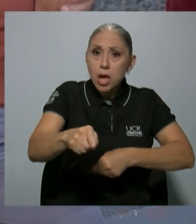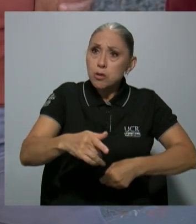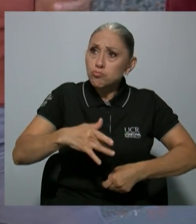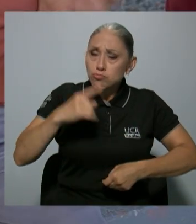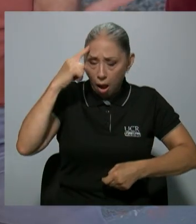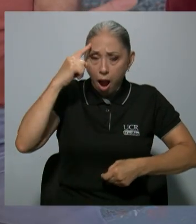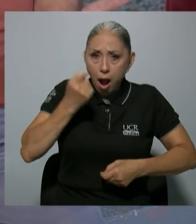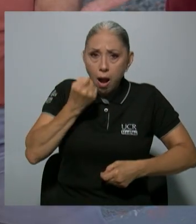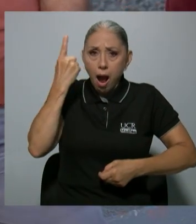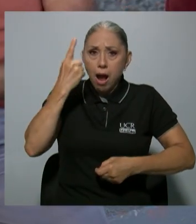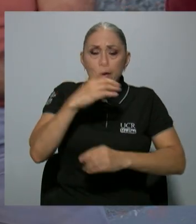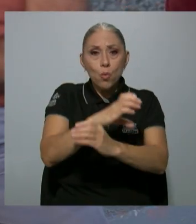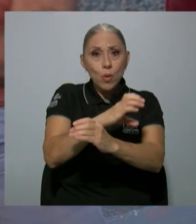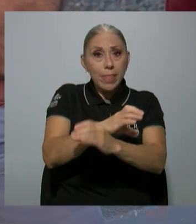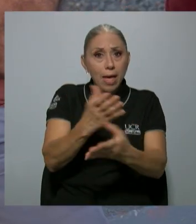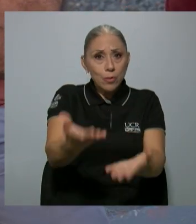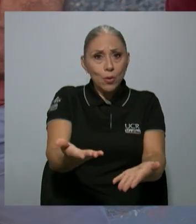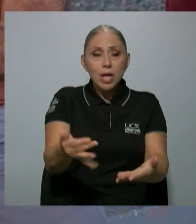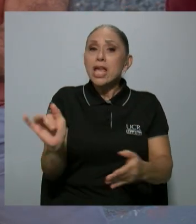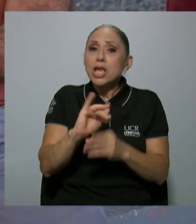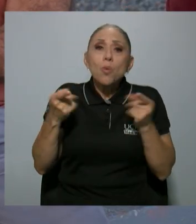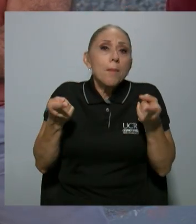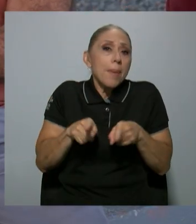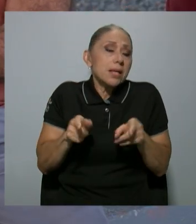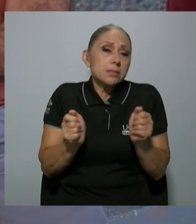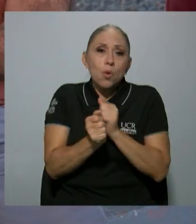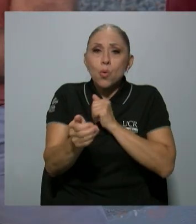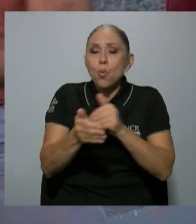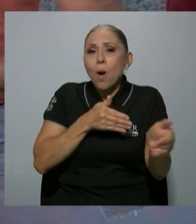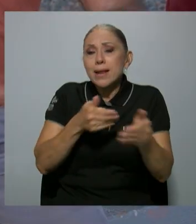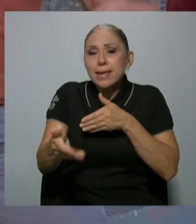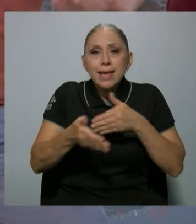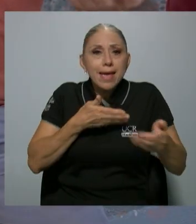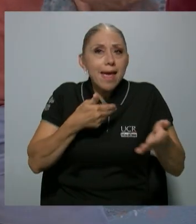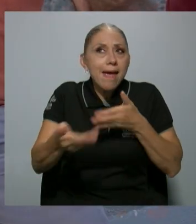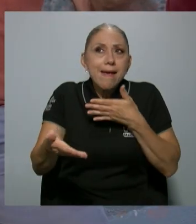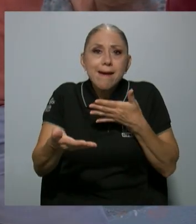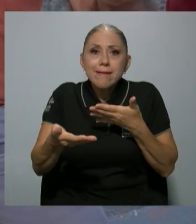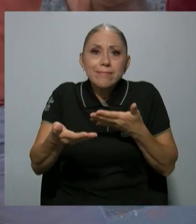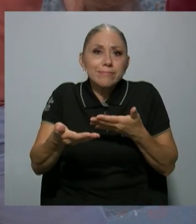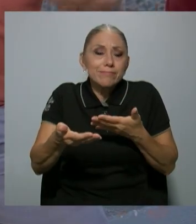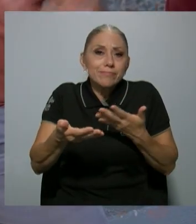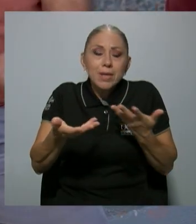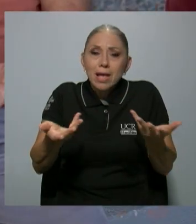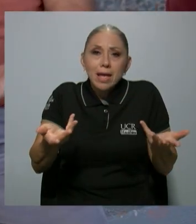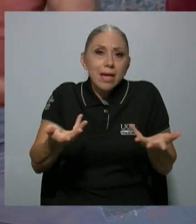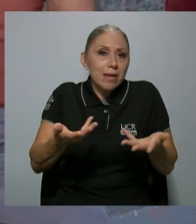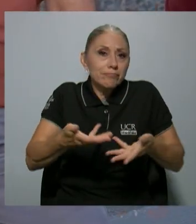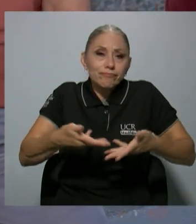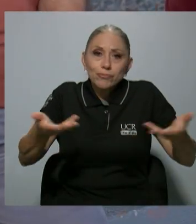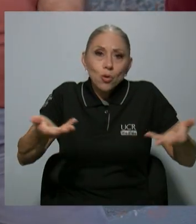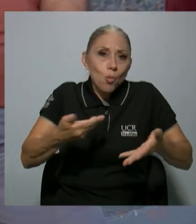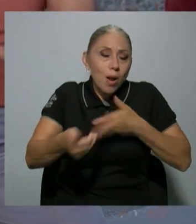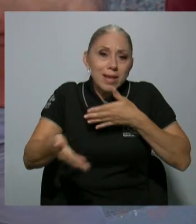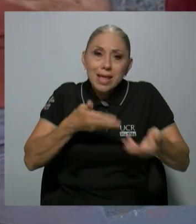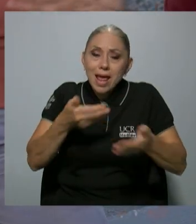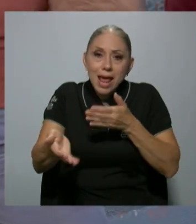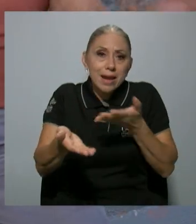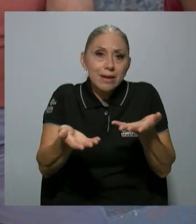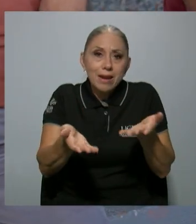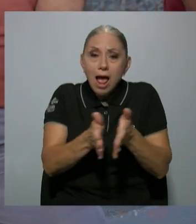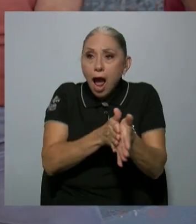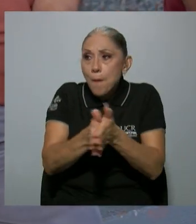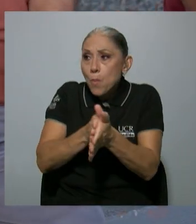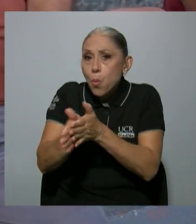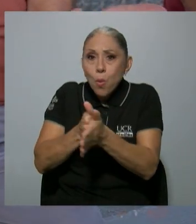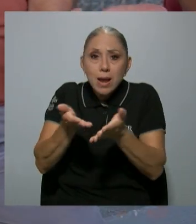cuidado esa parte. Igual pasa con cualquier desarrollo de los recursos humanos, perdón, de los